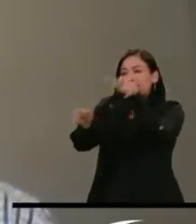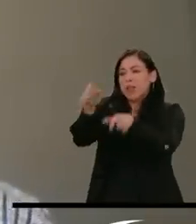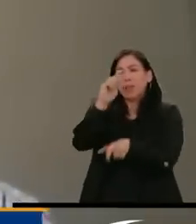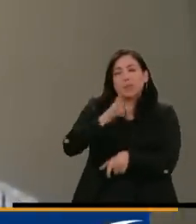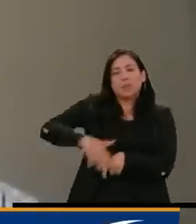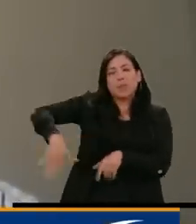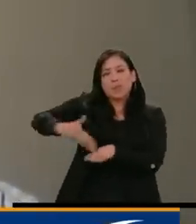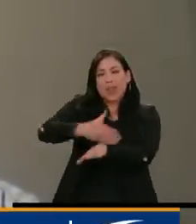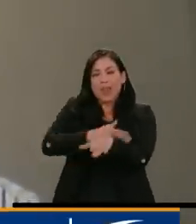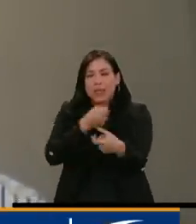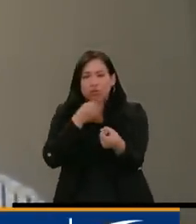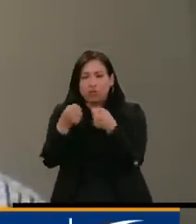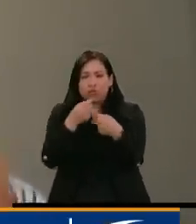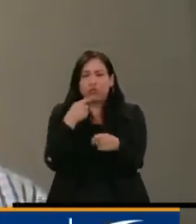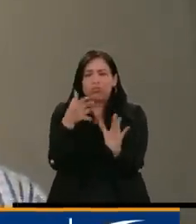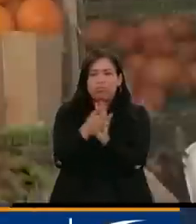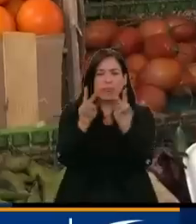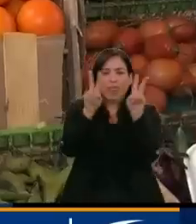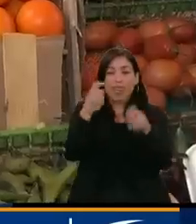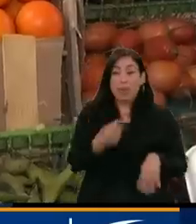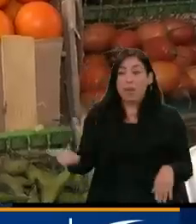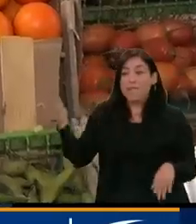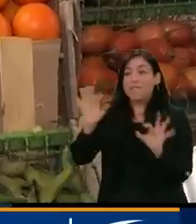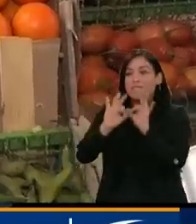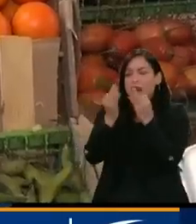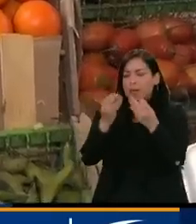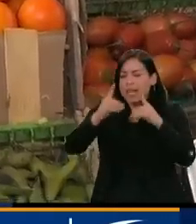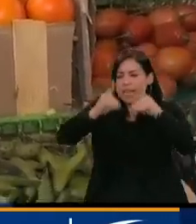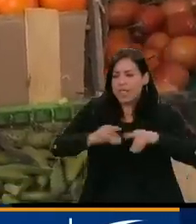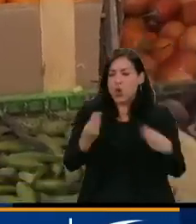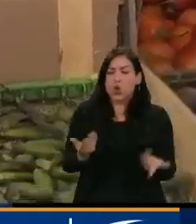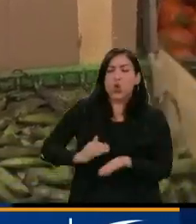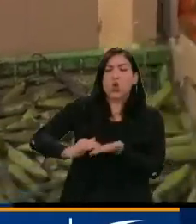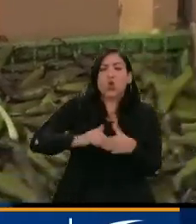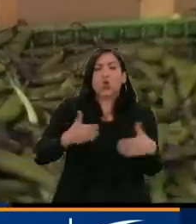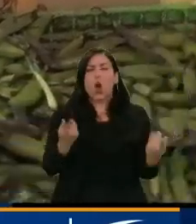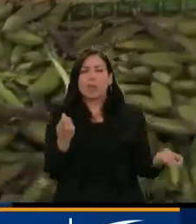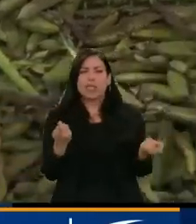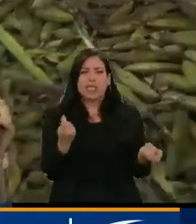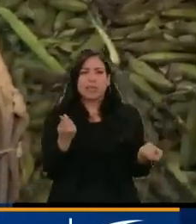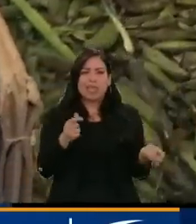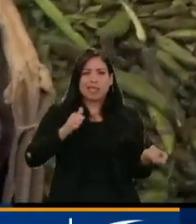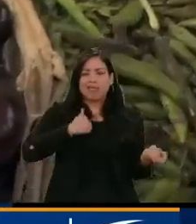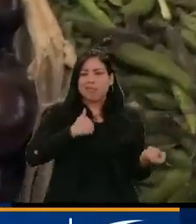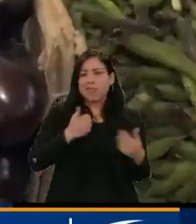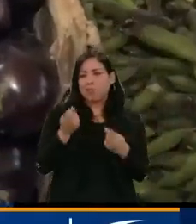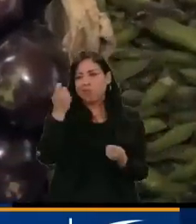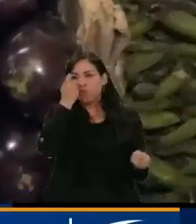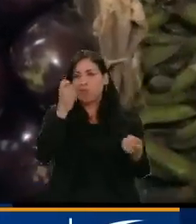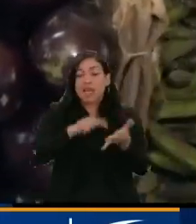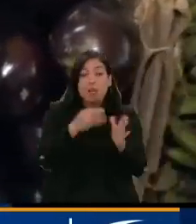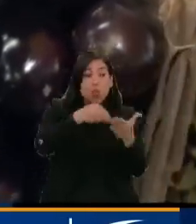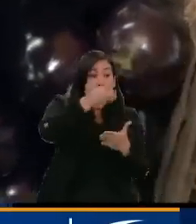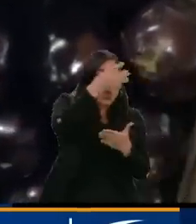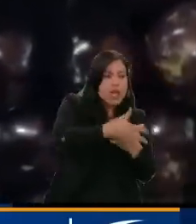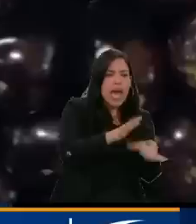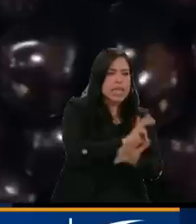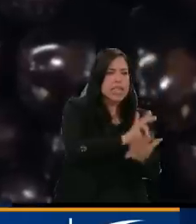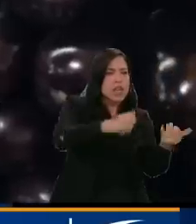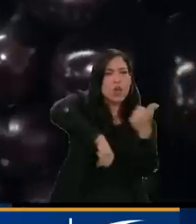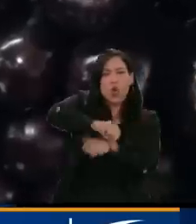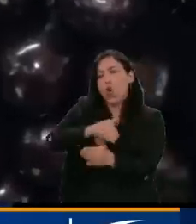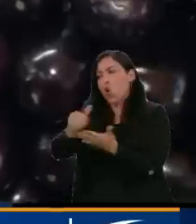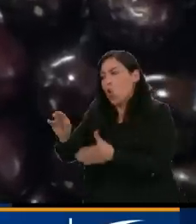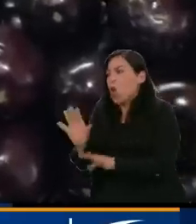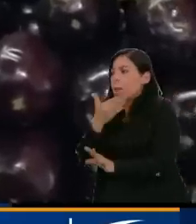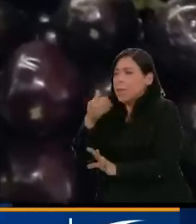que antecedieron esta nota muestran cómo los hogares toman decisiones absolutamente lógicas. Si un producto está muy costoso, lo pueden sustituir por